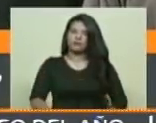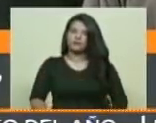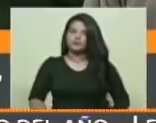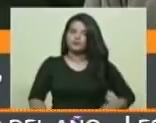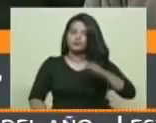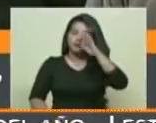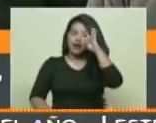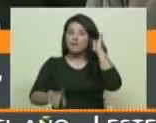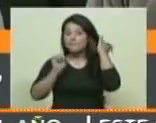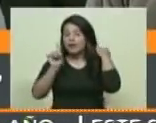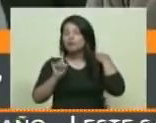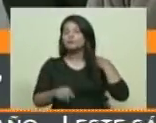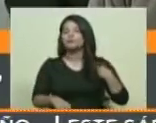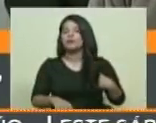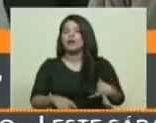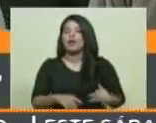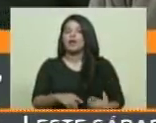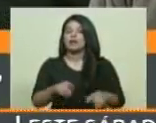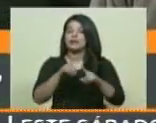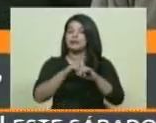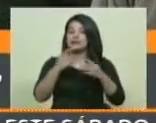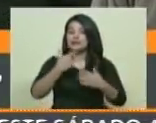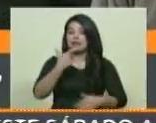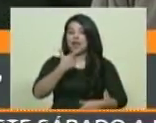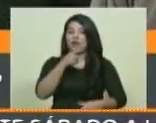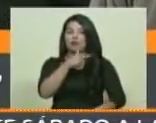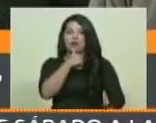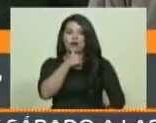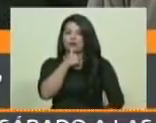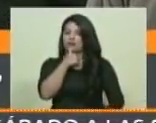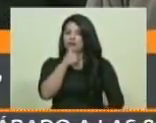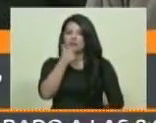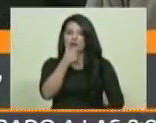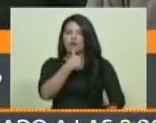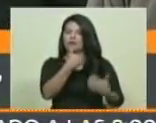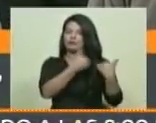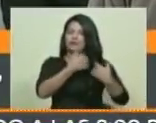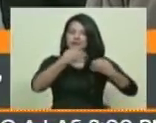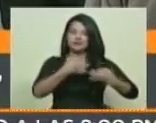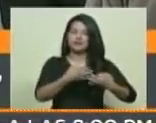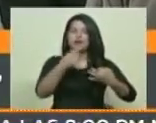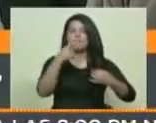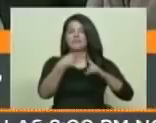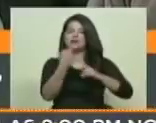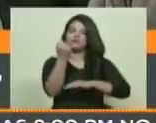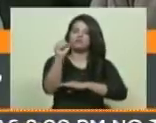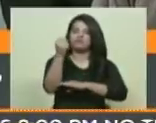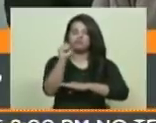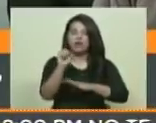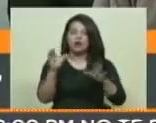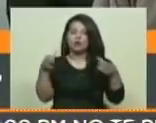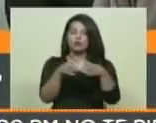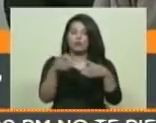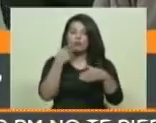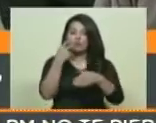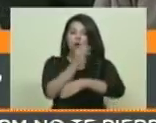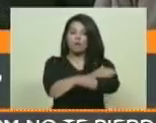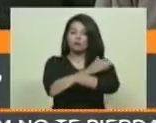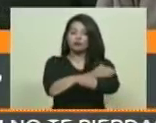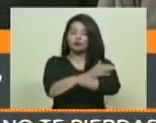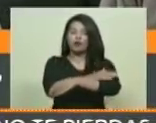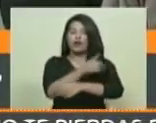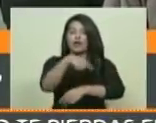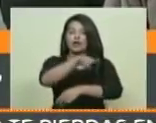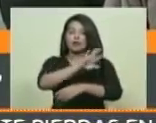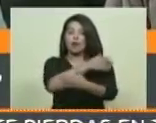No obstante, y de manera irresponsable, cuando no indiferente, los partidos de oposición